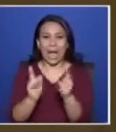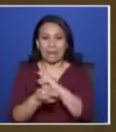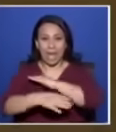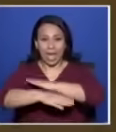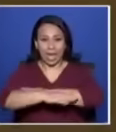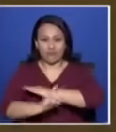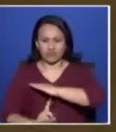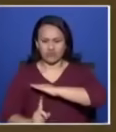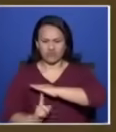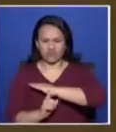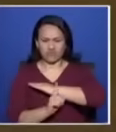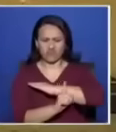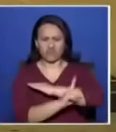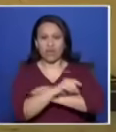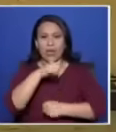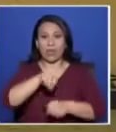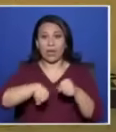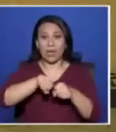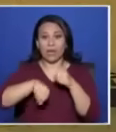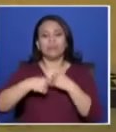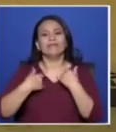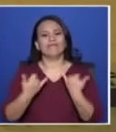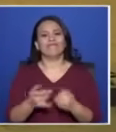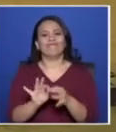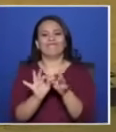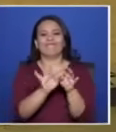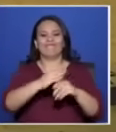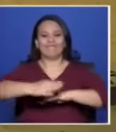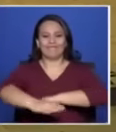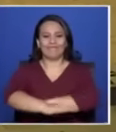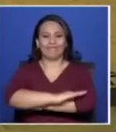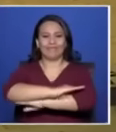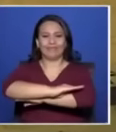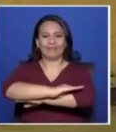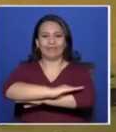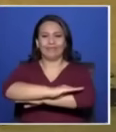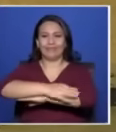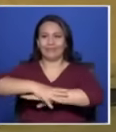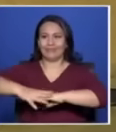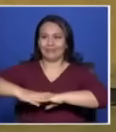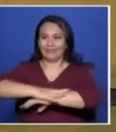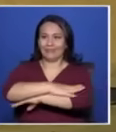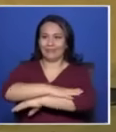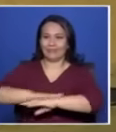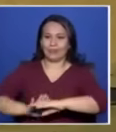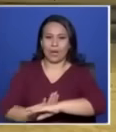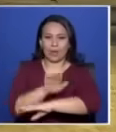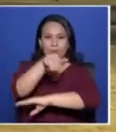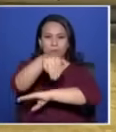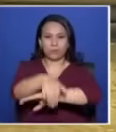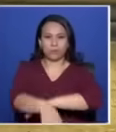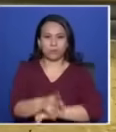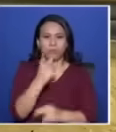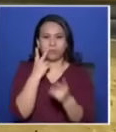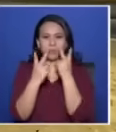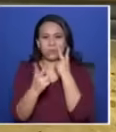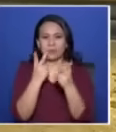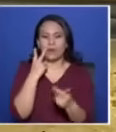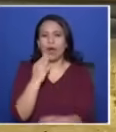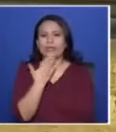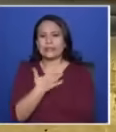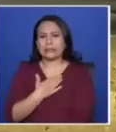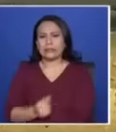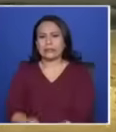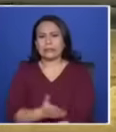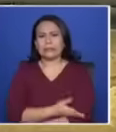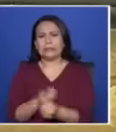de dilatación en los dos puentes de la vía perimetral en el sur de Guayaquil. Sí, esta semana precisamente aquí en Televistazo constatamos cómo estaban